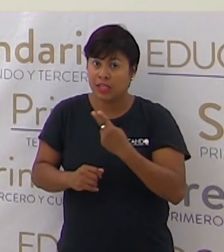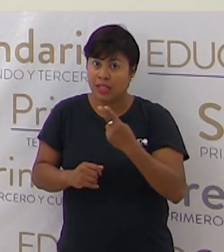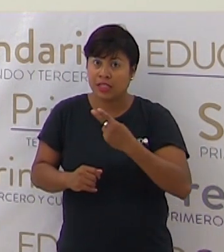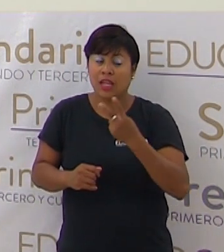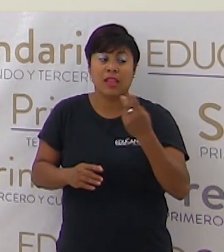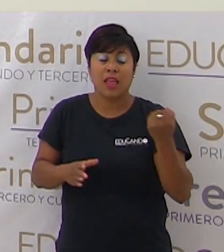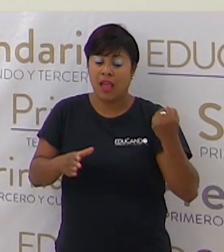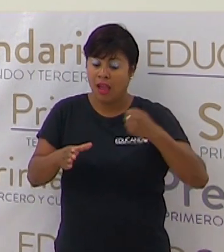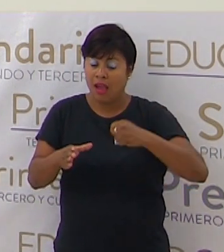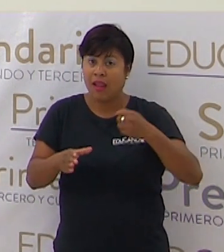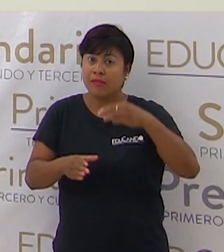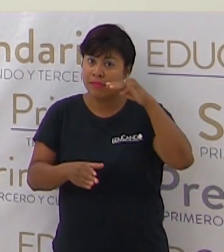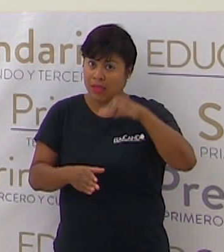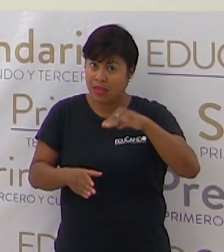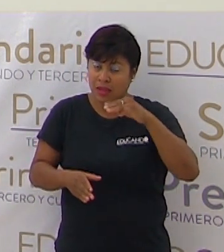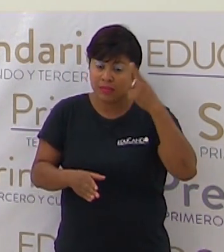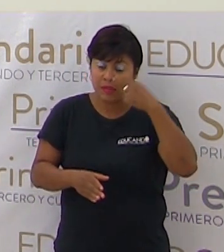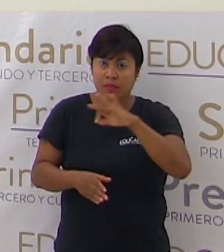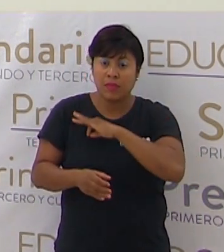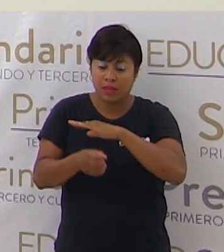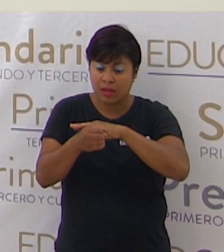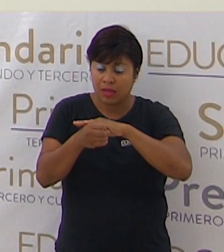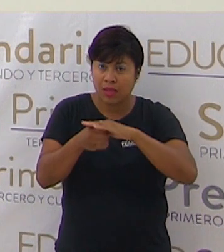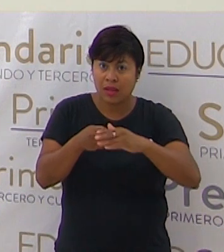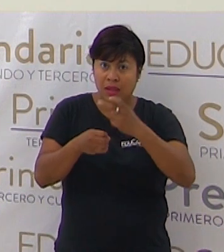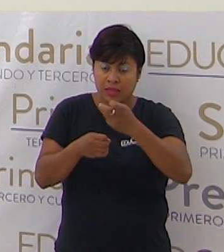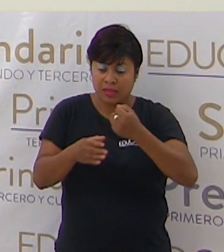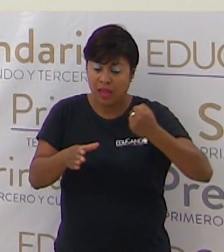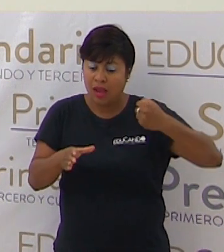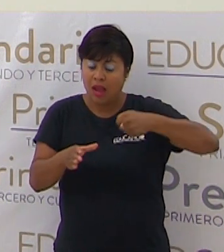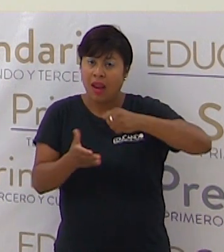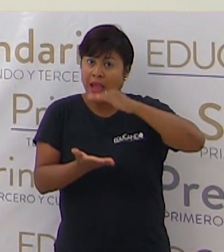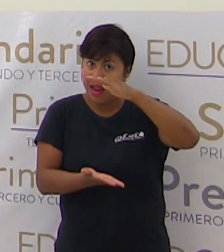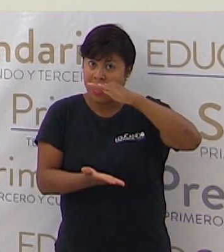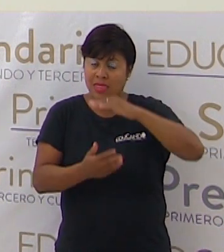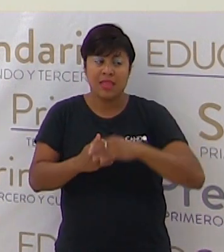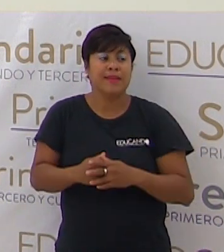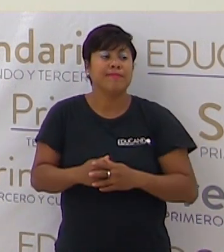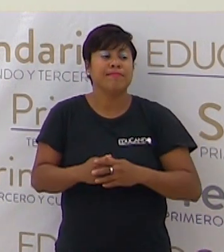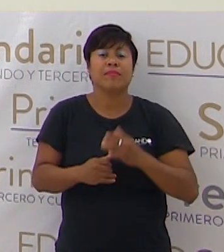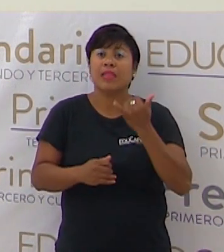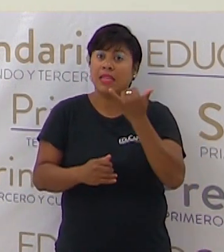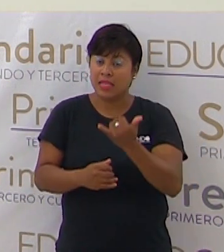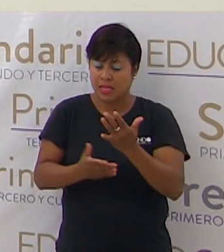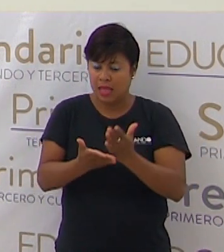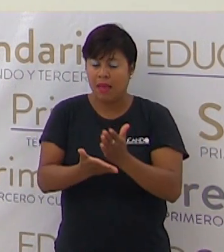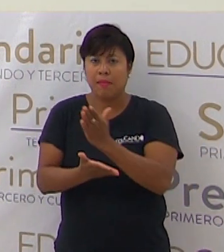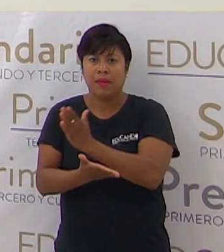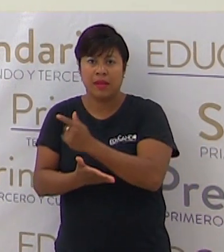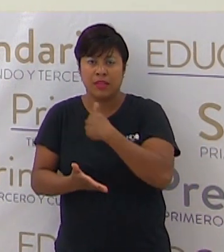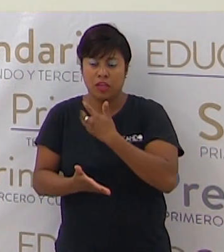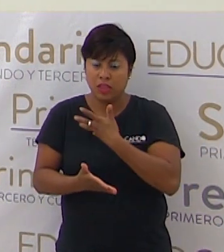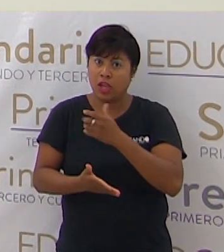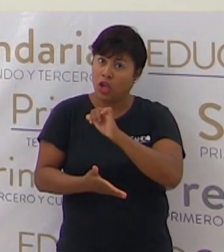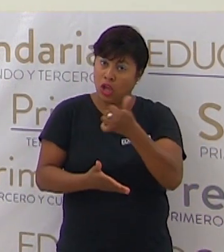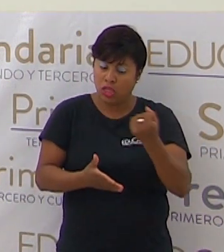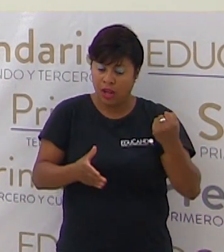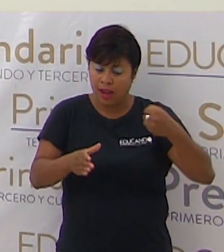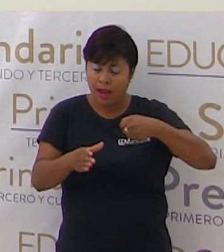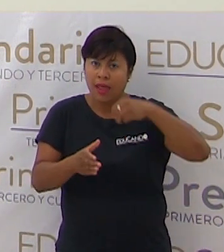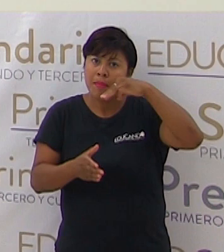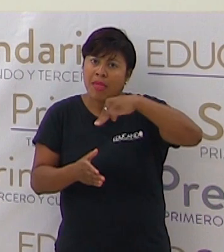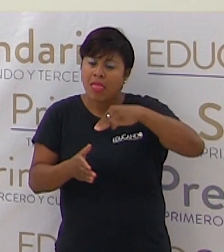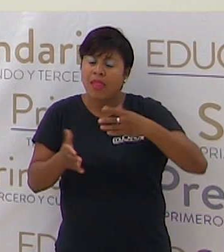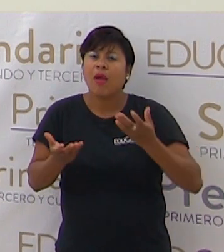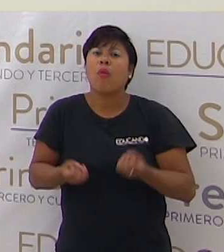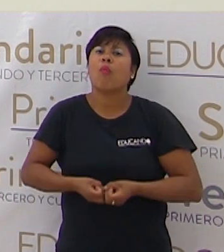dos jarras medianas para llenar una jarra grande y aparte tengo otra jarra mediana más,